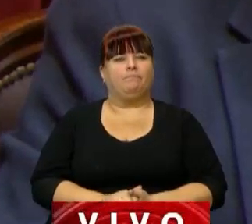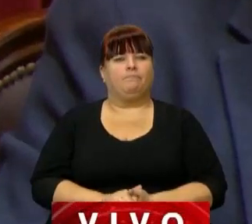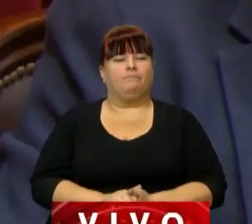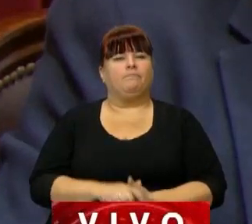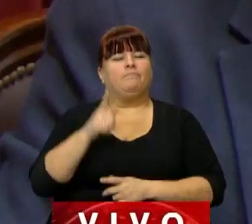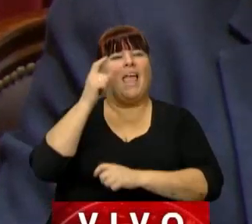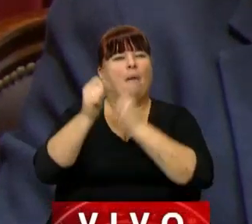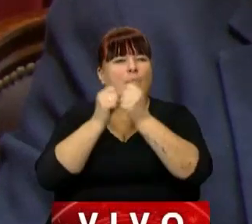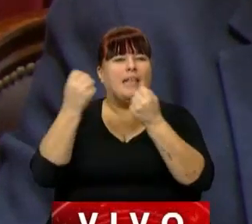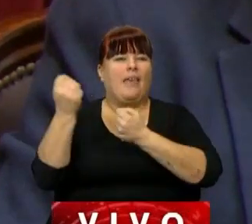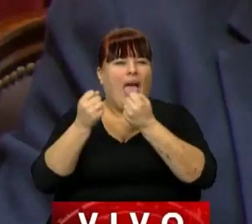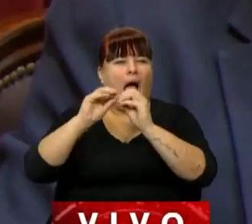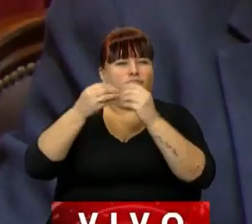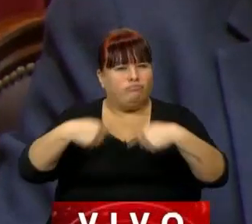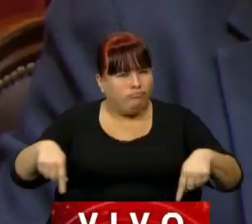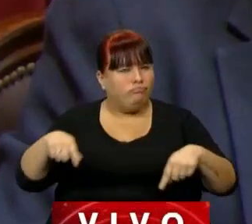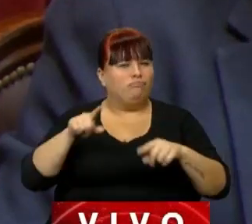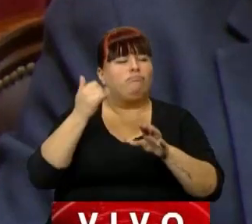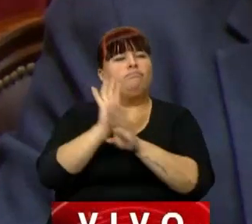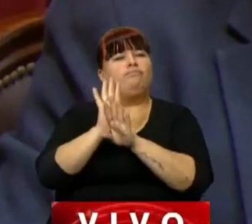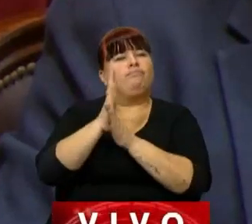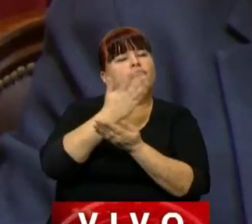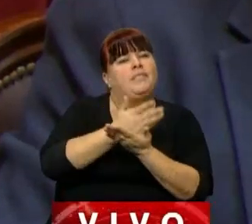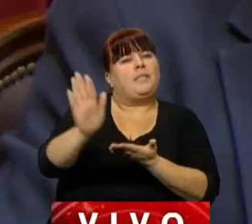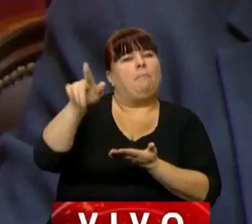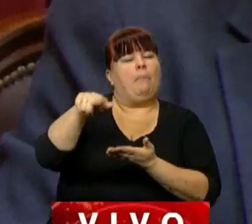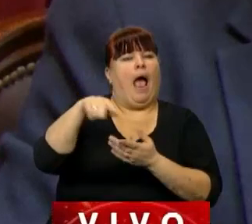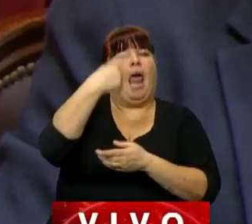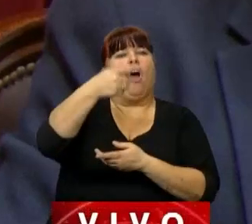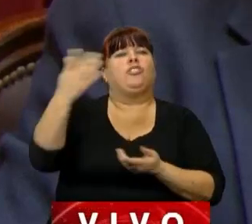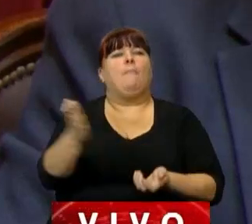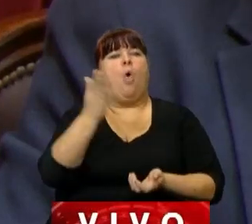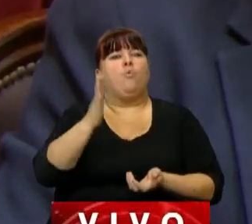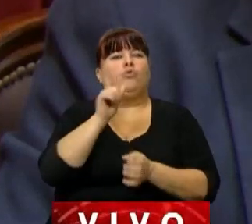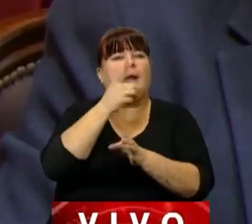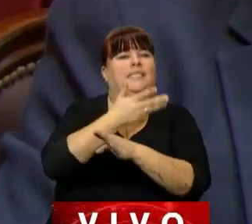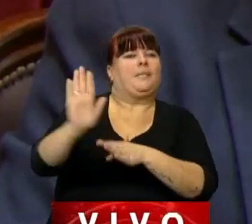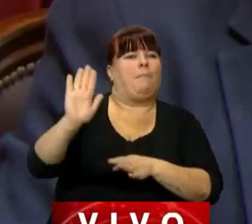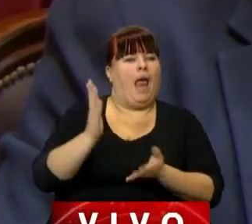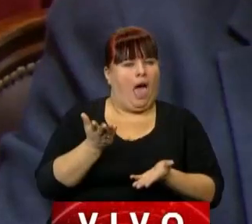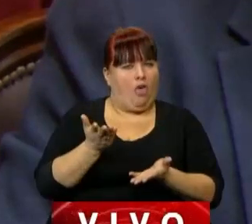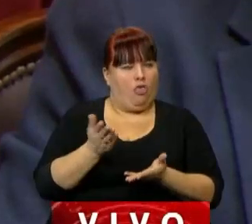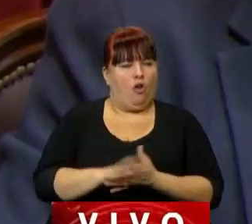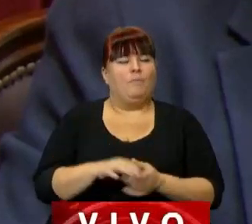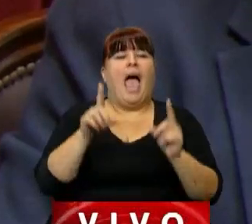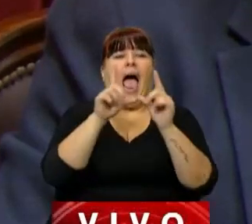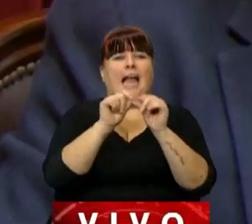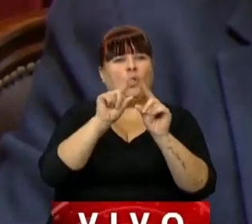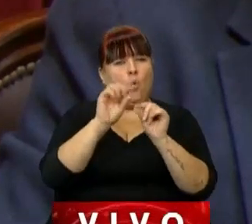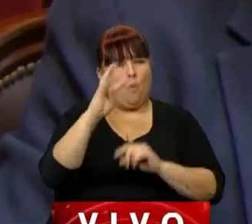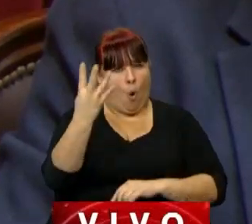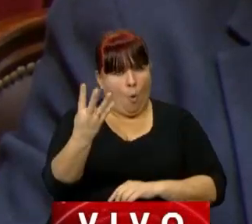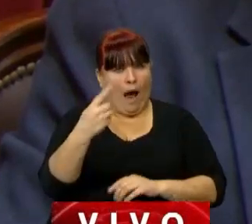automotor y parte de automotor, dejan marginalmente a las demás producciones. Habla en su artículo 4,